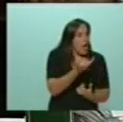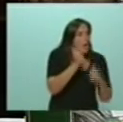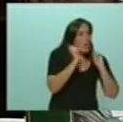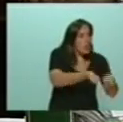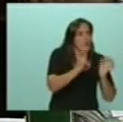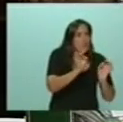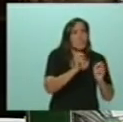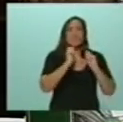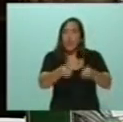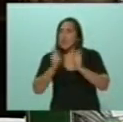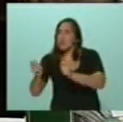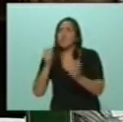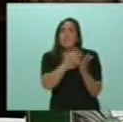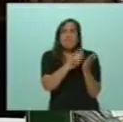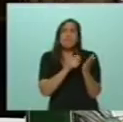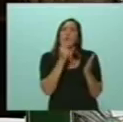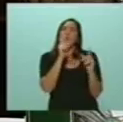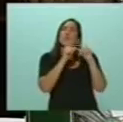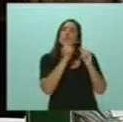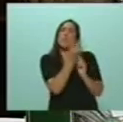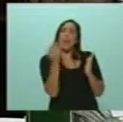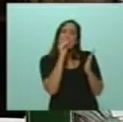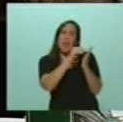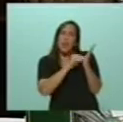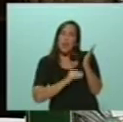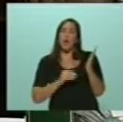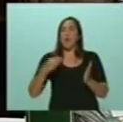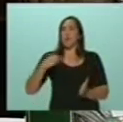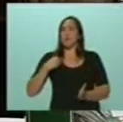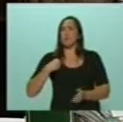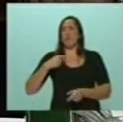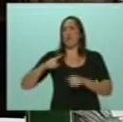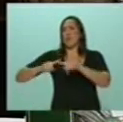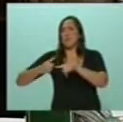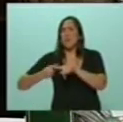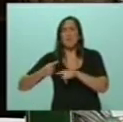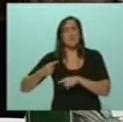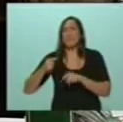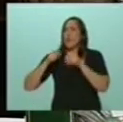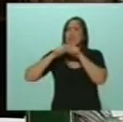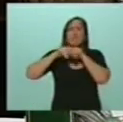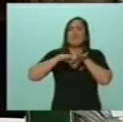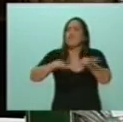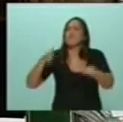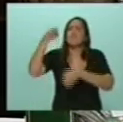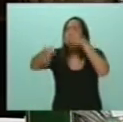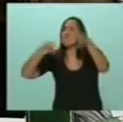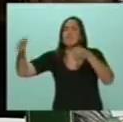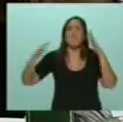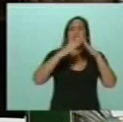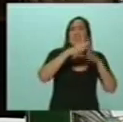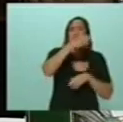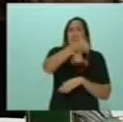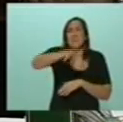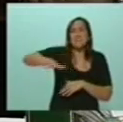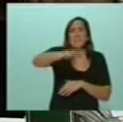184.040 personas. Militantes y voluntarios políticos que se desplegaron en todo el territorio en forma inmediata y